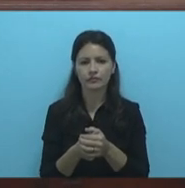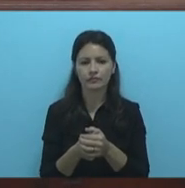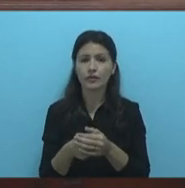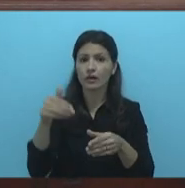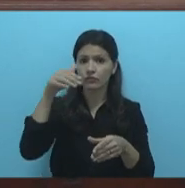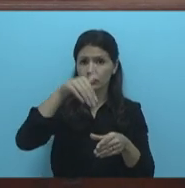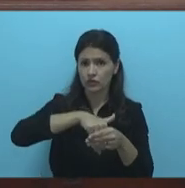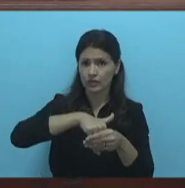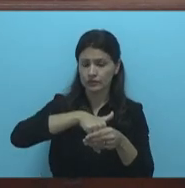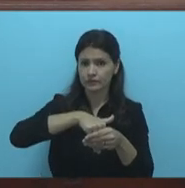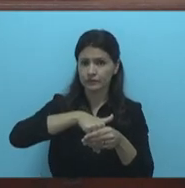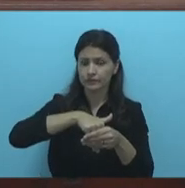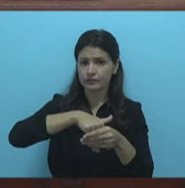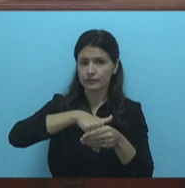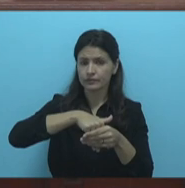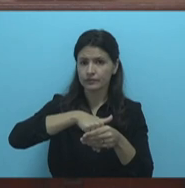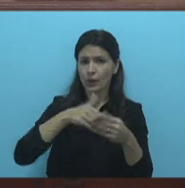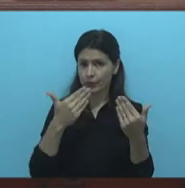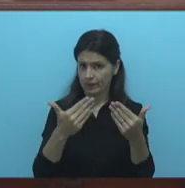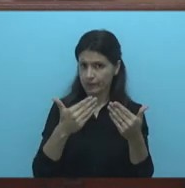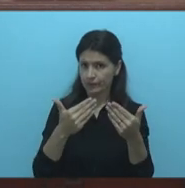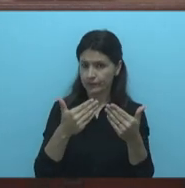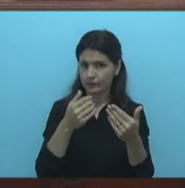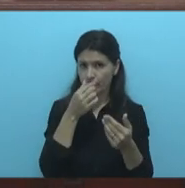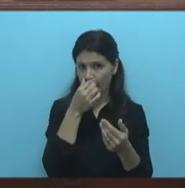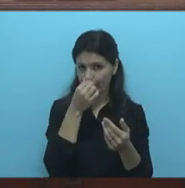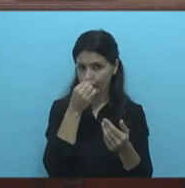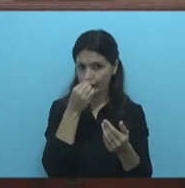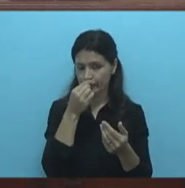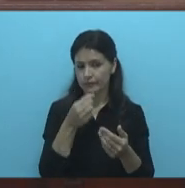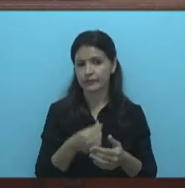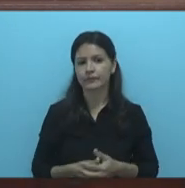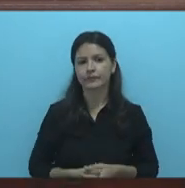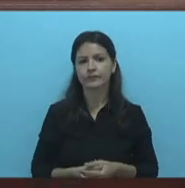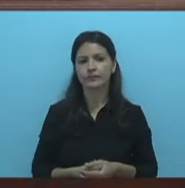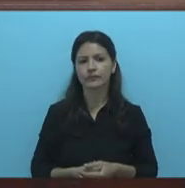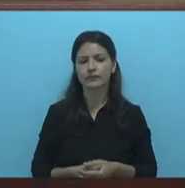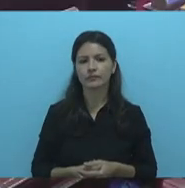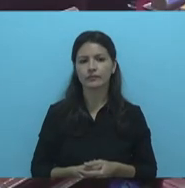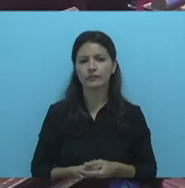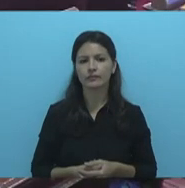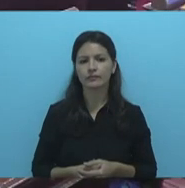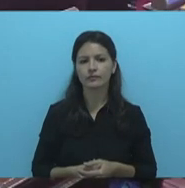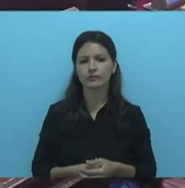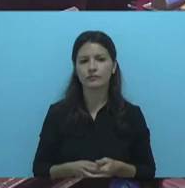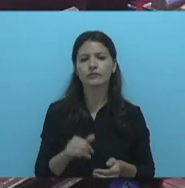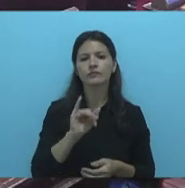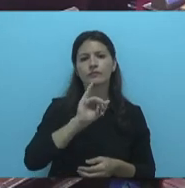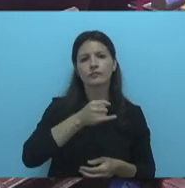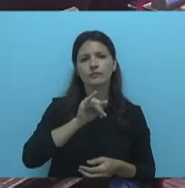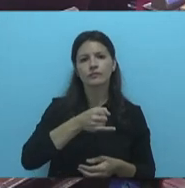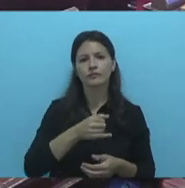Voy a poner a consideración el tratamiento sobre tablas del proyecto de resolución. A votación,